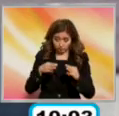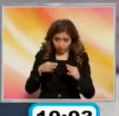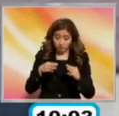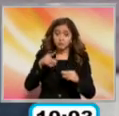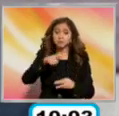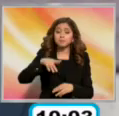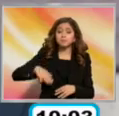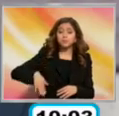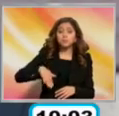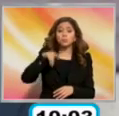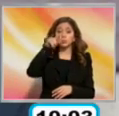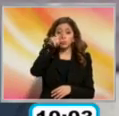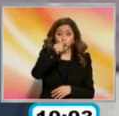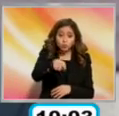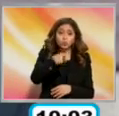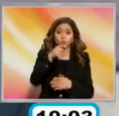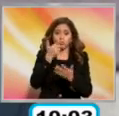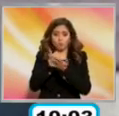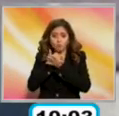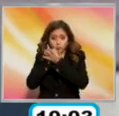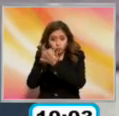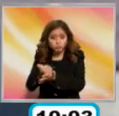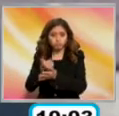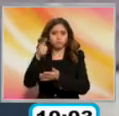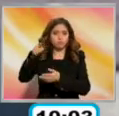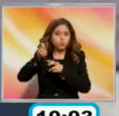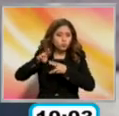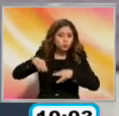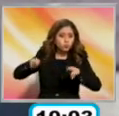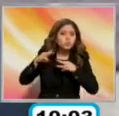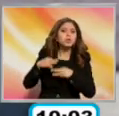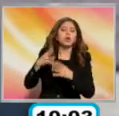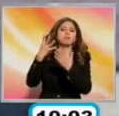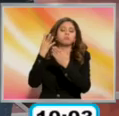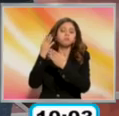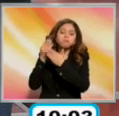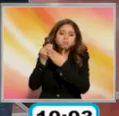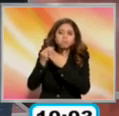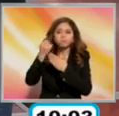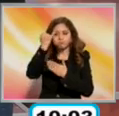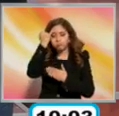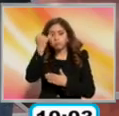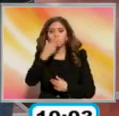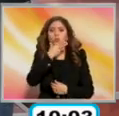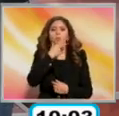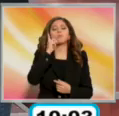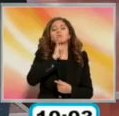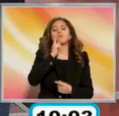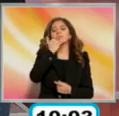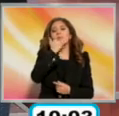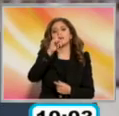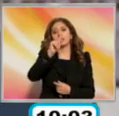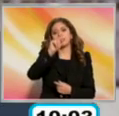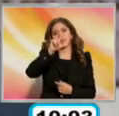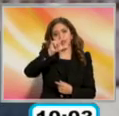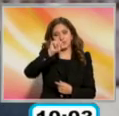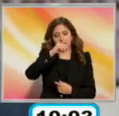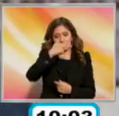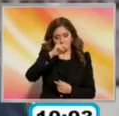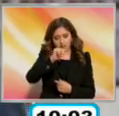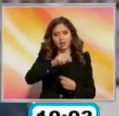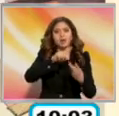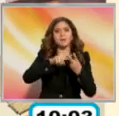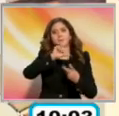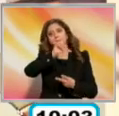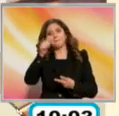le has arreglado materiales discográficos a grandes figuras, a grandes exponentes, como lo es Thalía, Marc Anthony, por